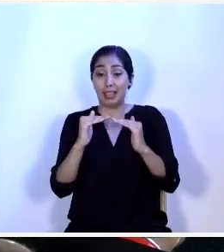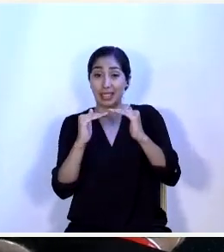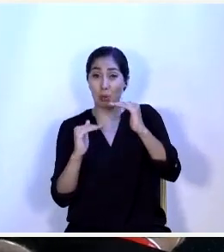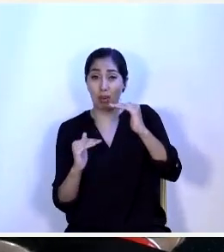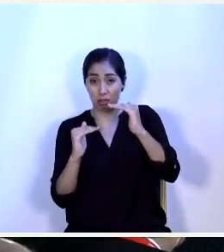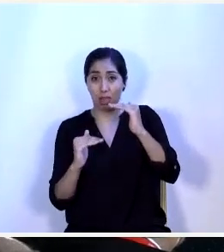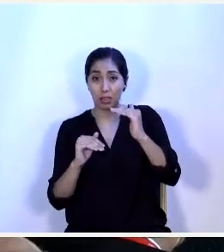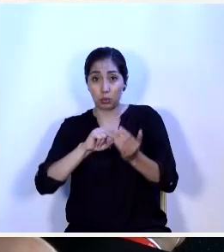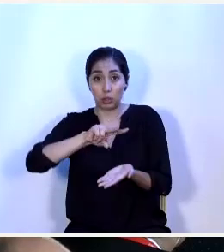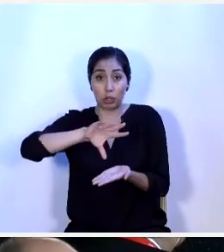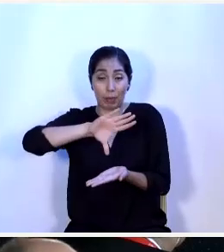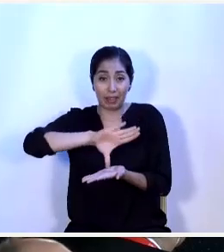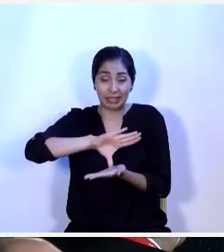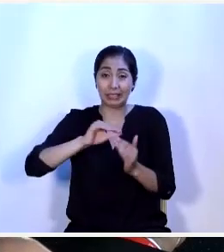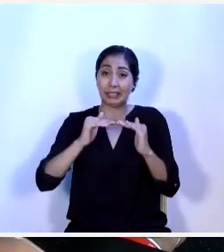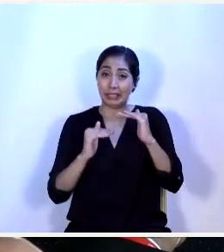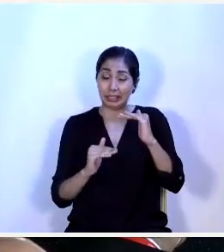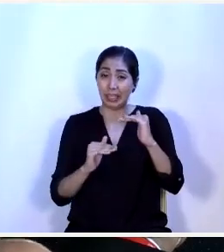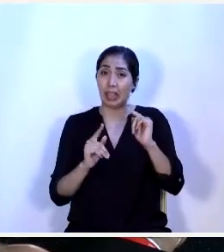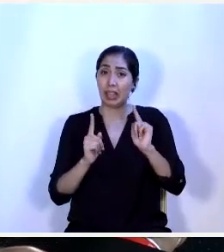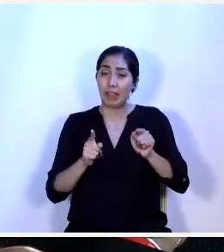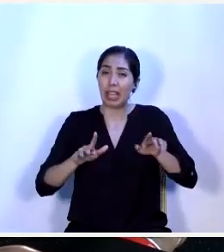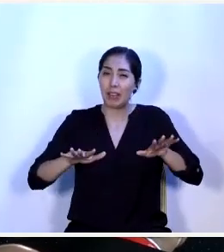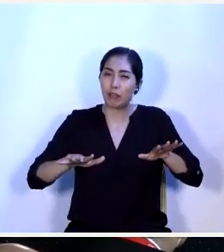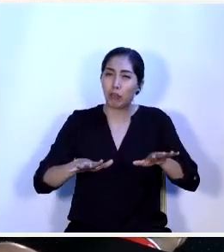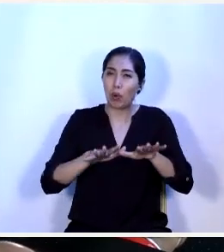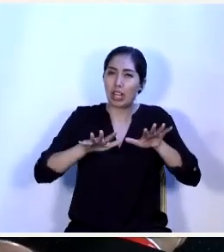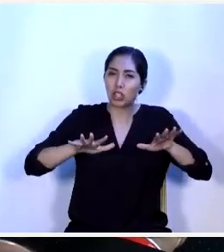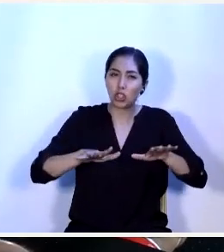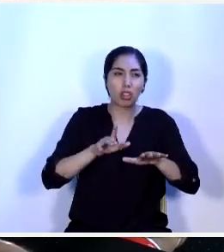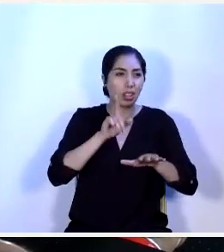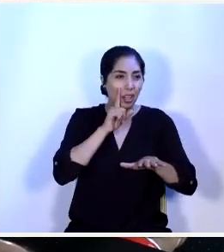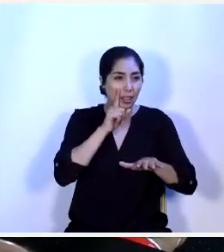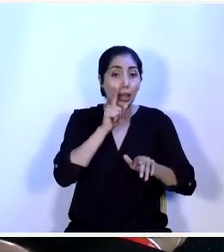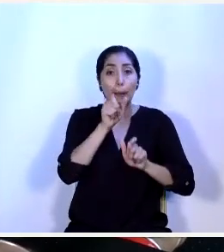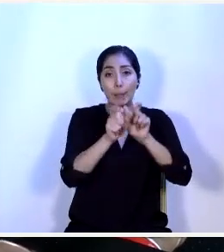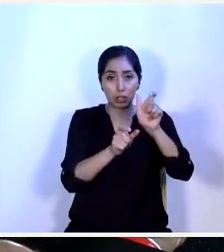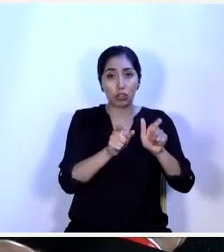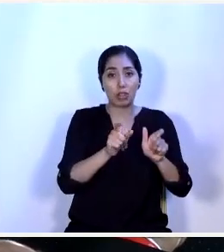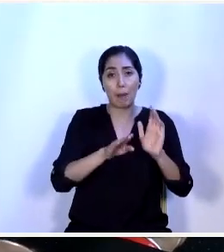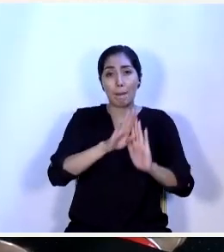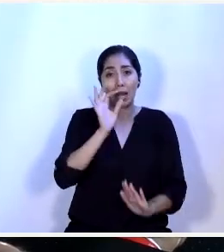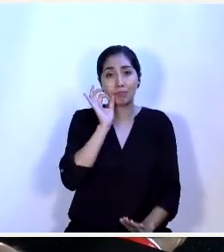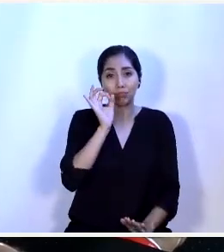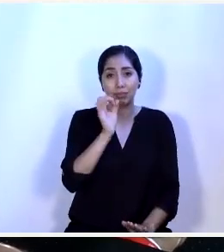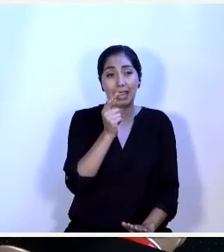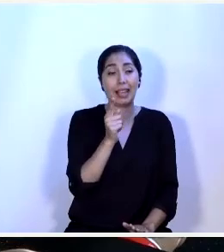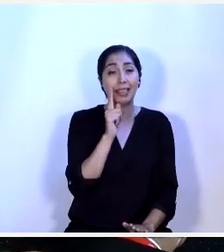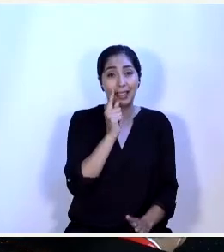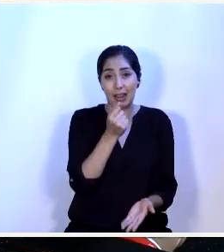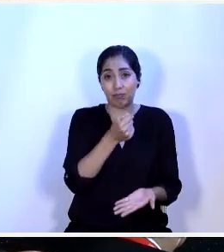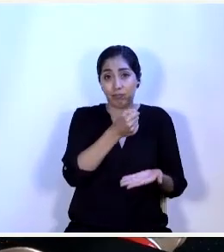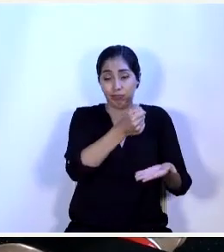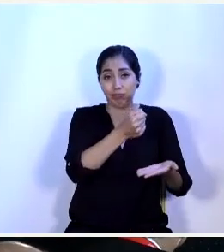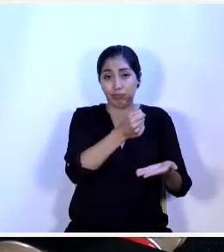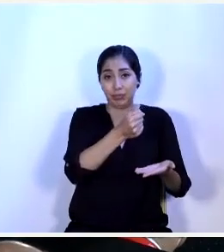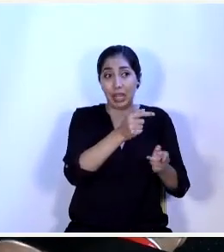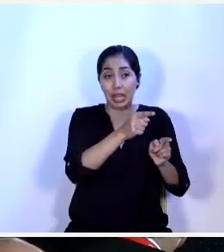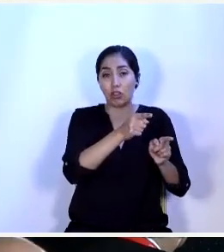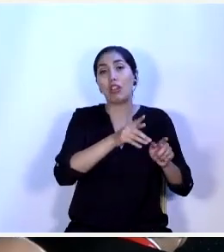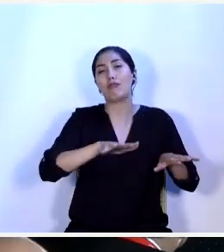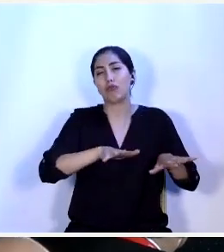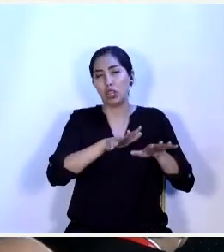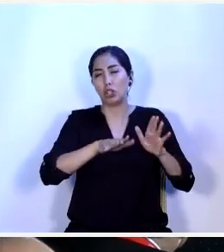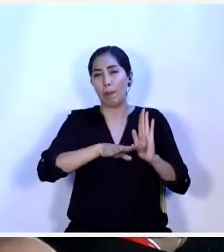es necesario que este esfuerzo adicional provenga de las personas con más alto ingreso y patrimonio. Pero esta reforma tributaria, como decía